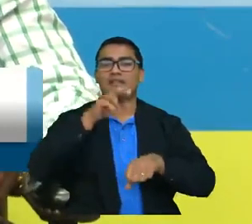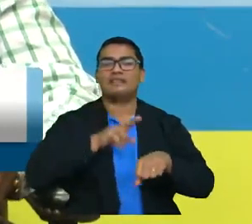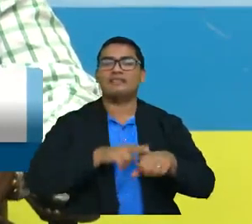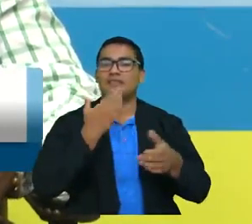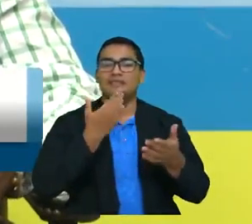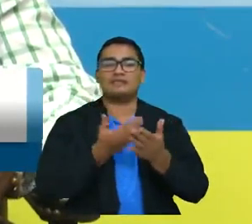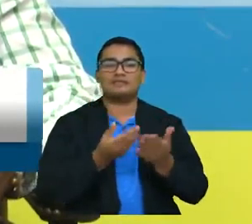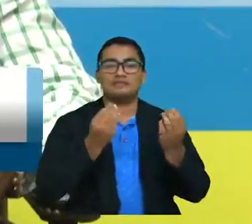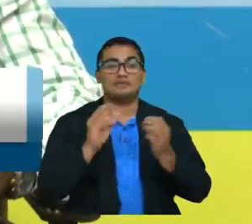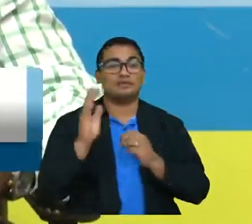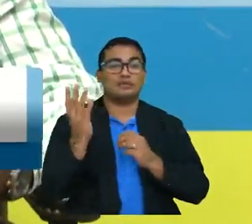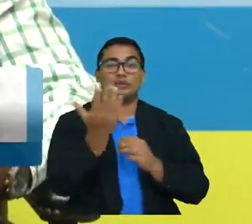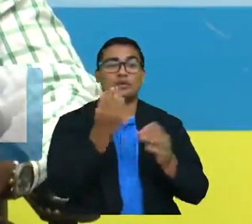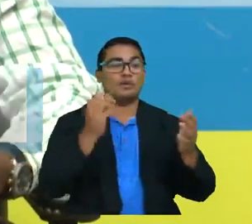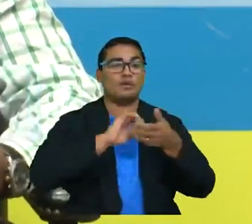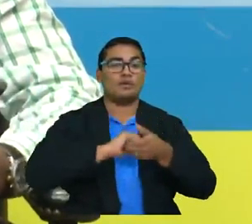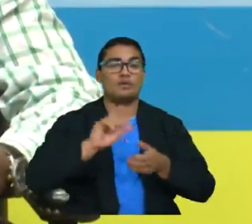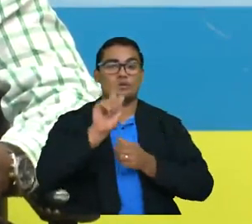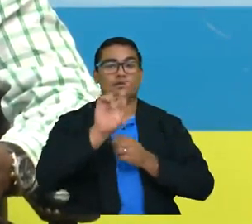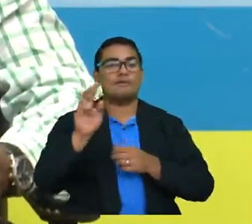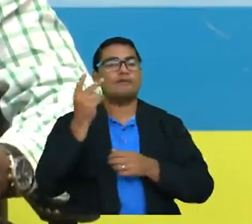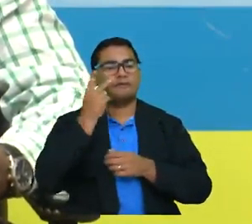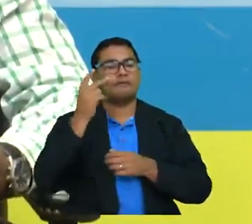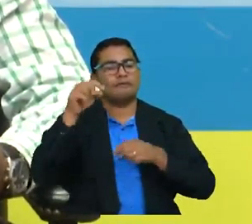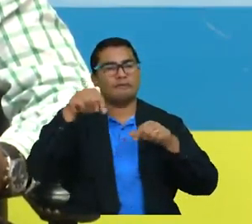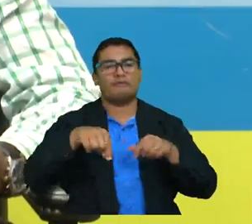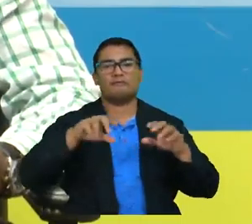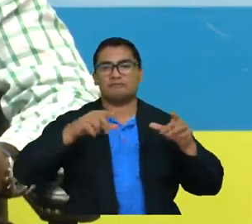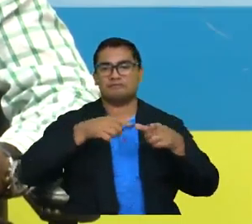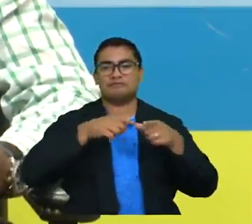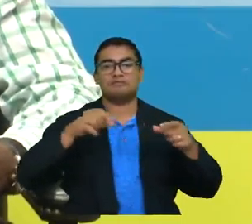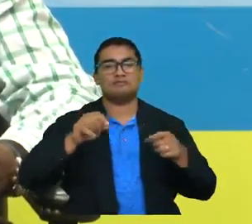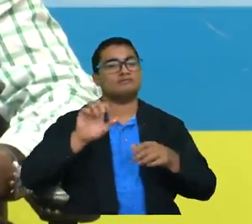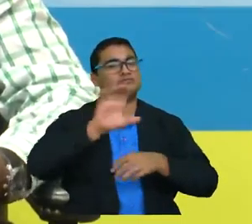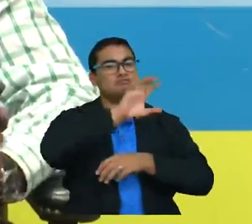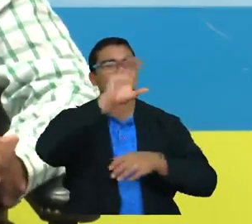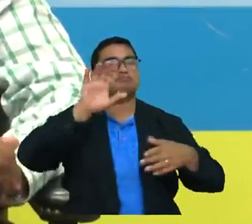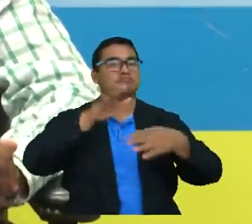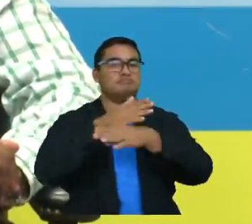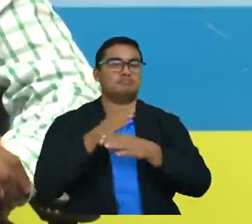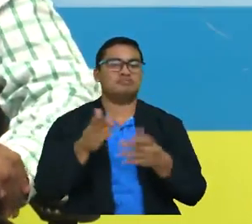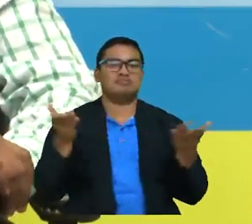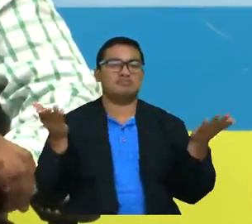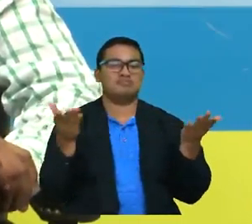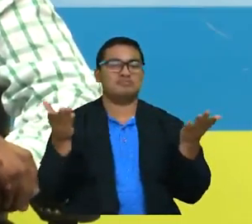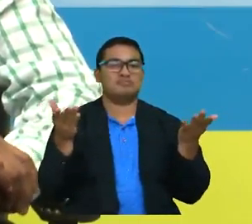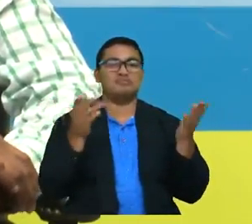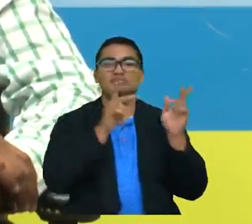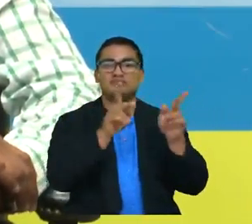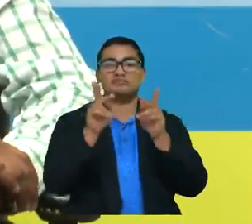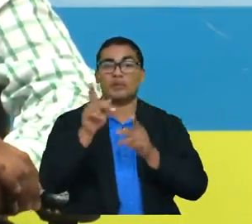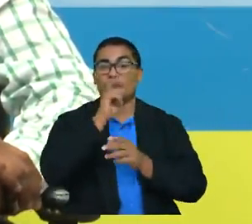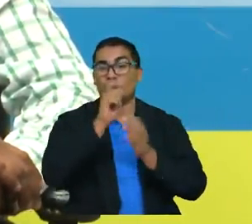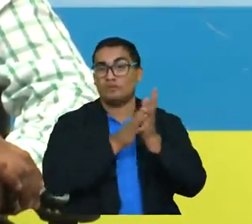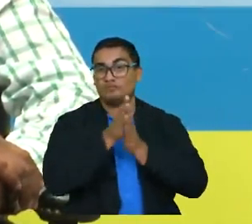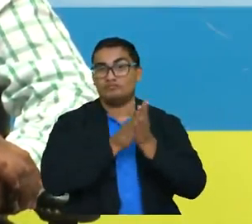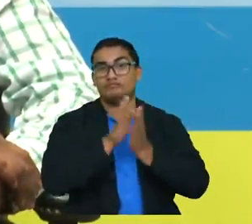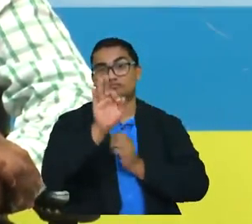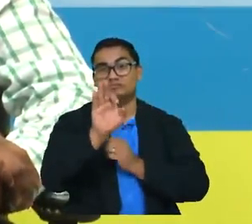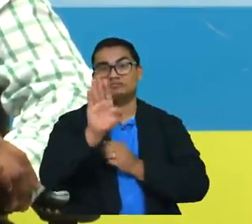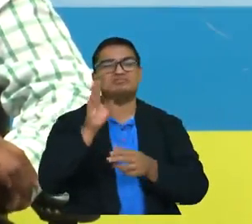amigos televidentes que nos ven aquí en Managua, también a quienes nos ven en los departamentos y a quienes nos ven también en la red social de Facebook. En el